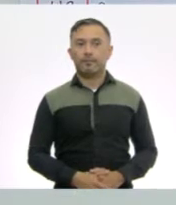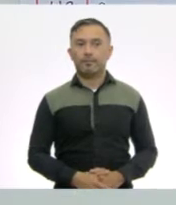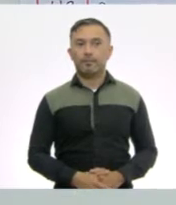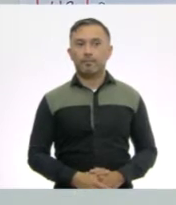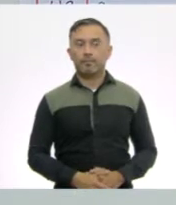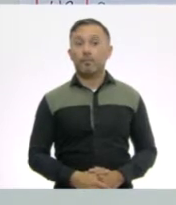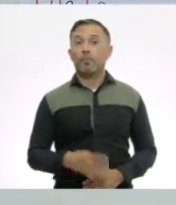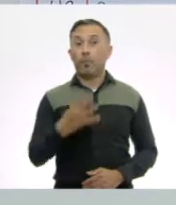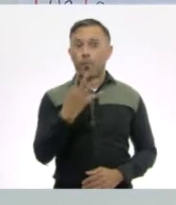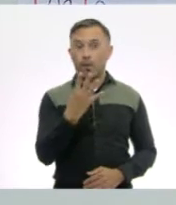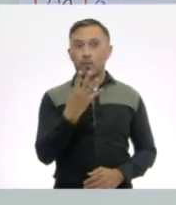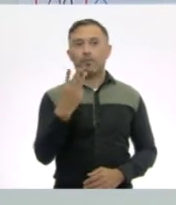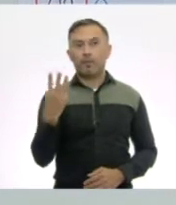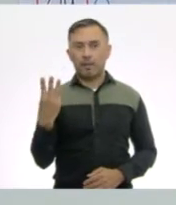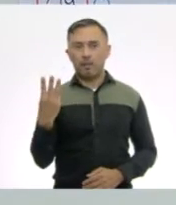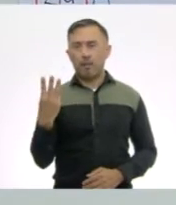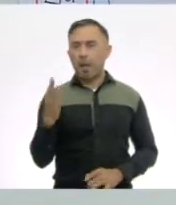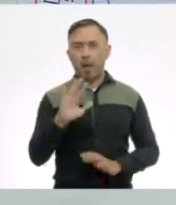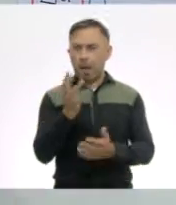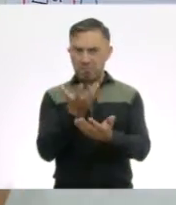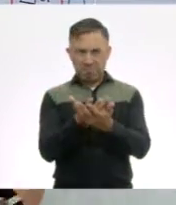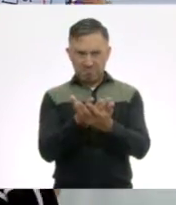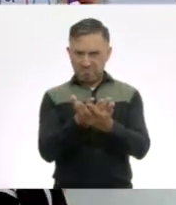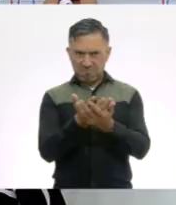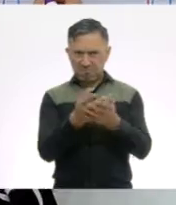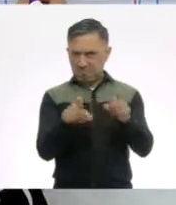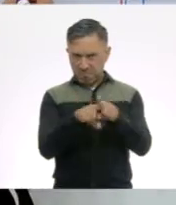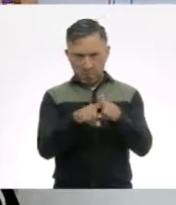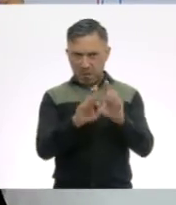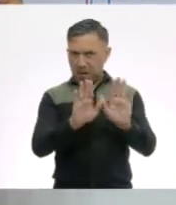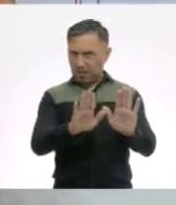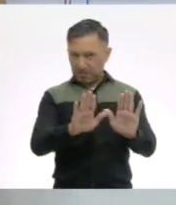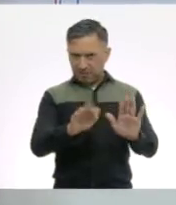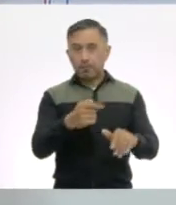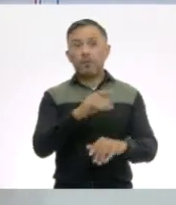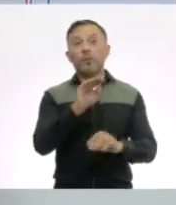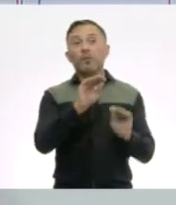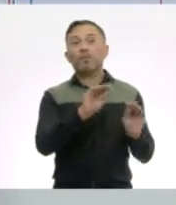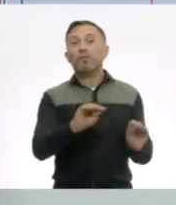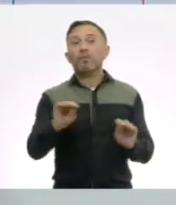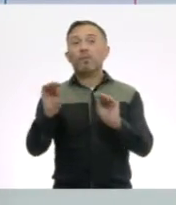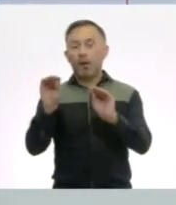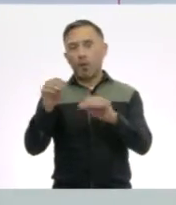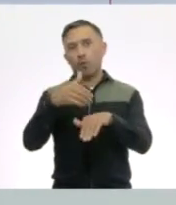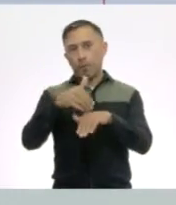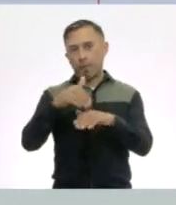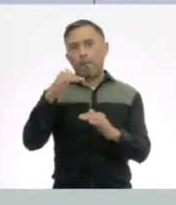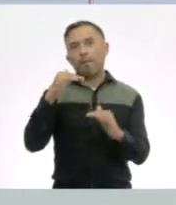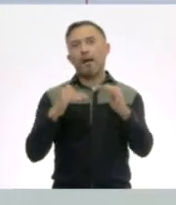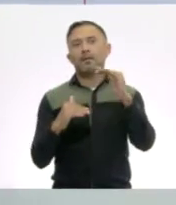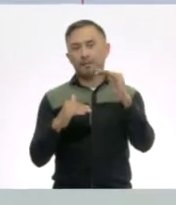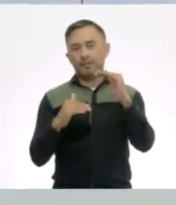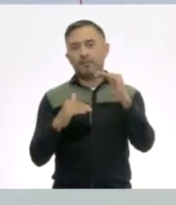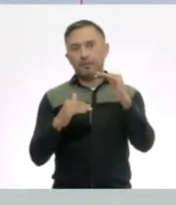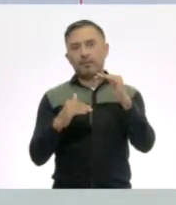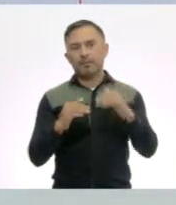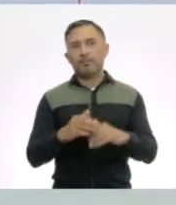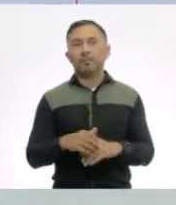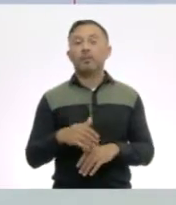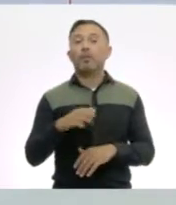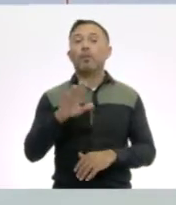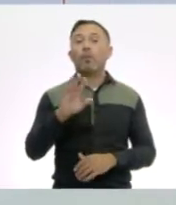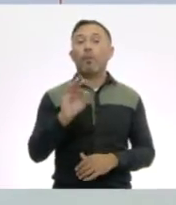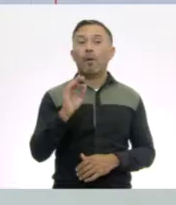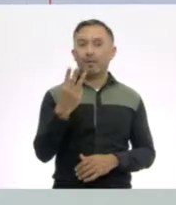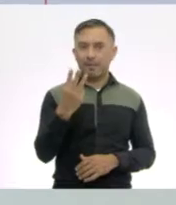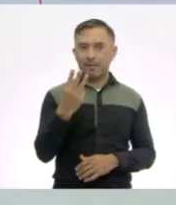4 y 3. Los voy a dejar en ese orden. Exacto. Porque de esa manera obtengo un número mayor. 43